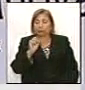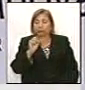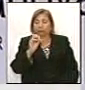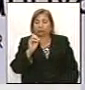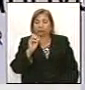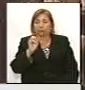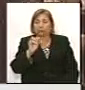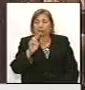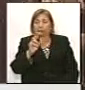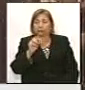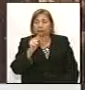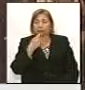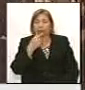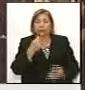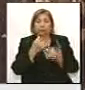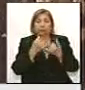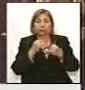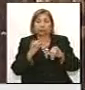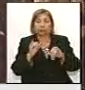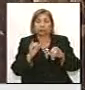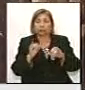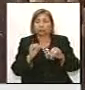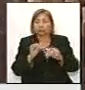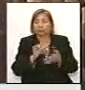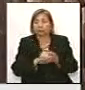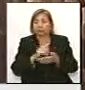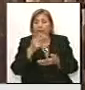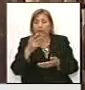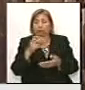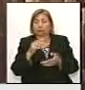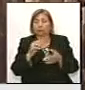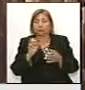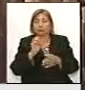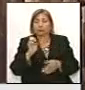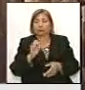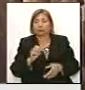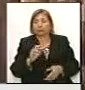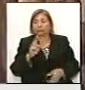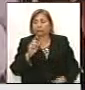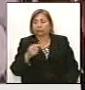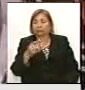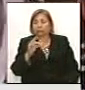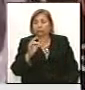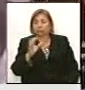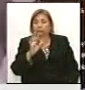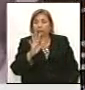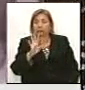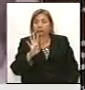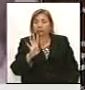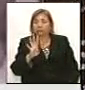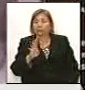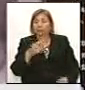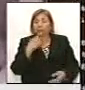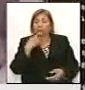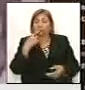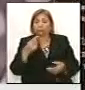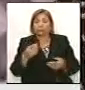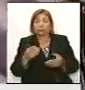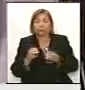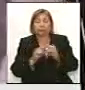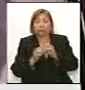presidió la gesta de la independencia del 3 de enero de 1854. Y gracias a esa